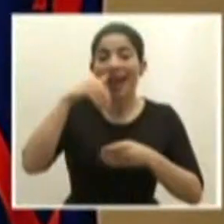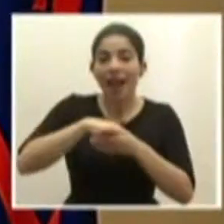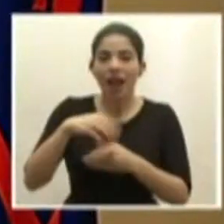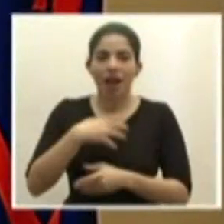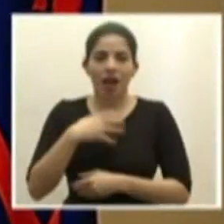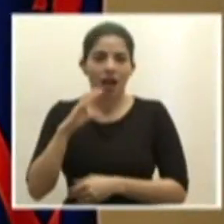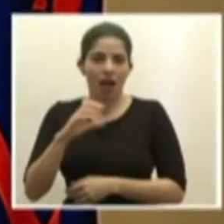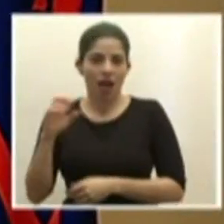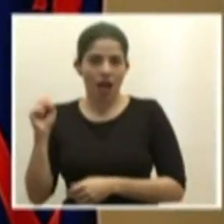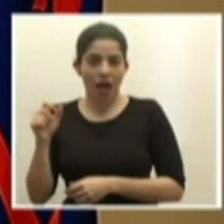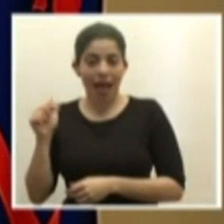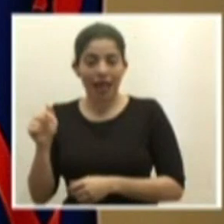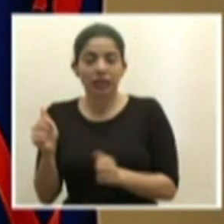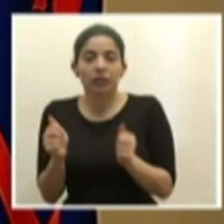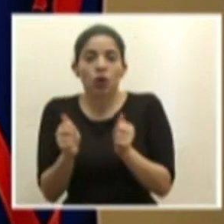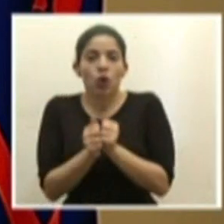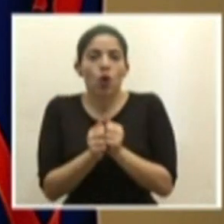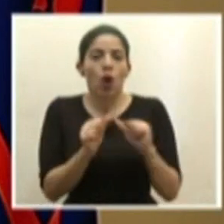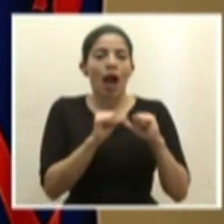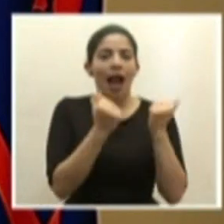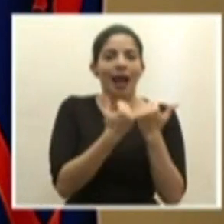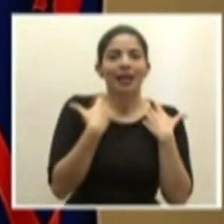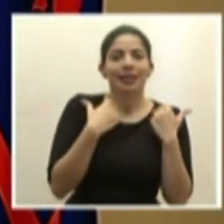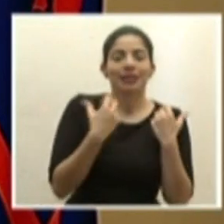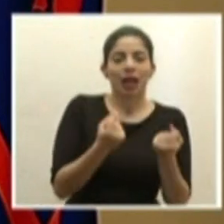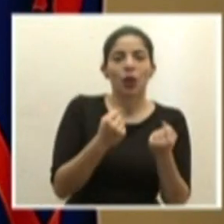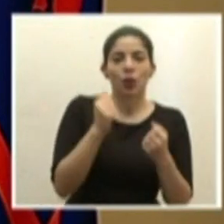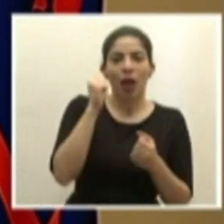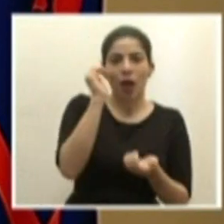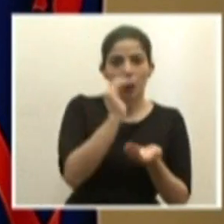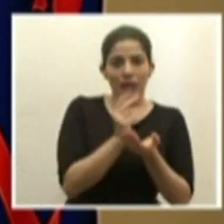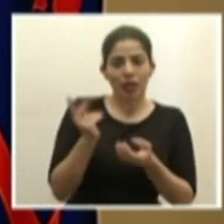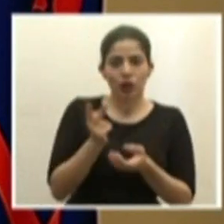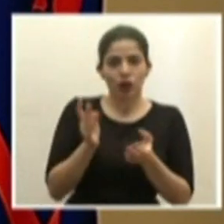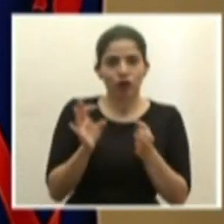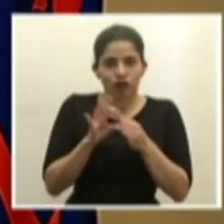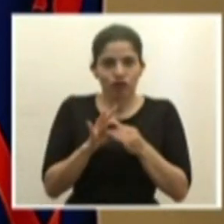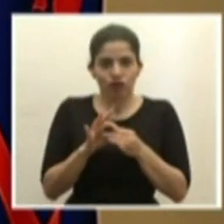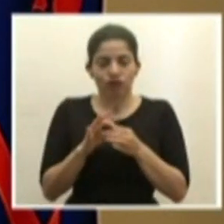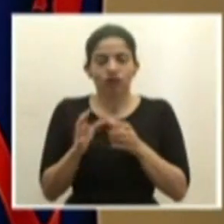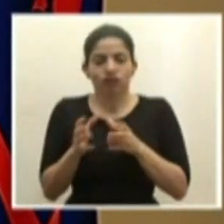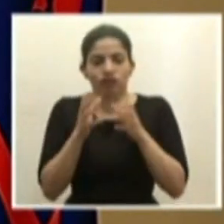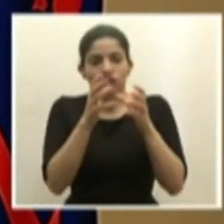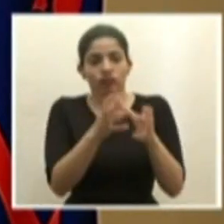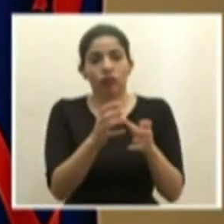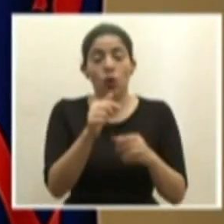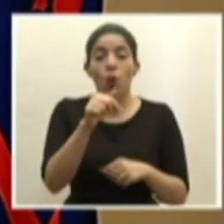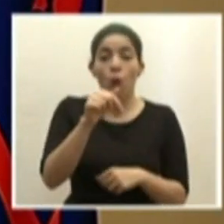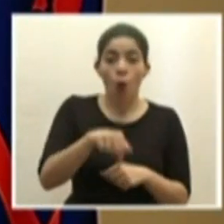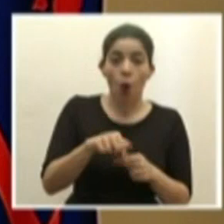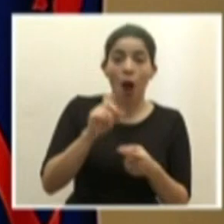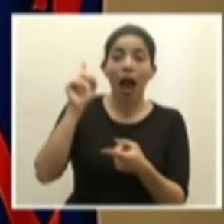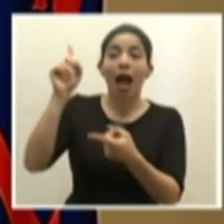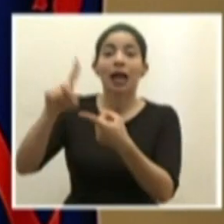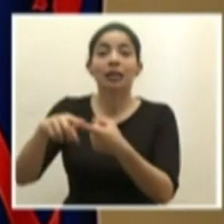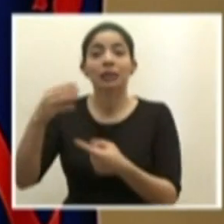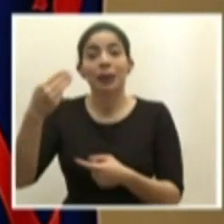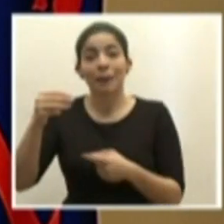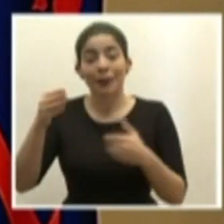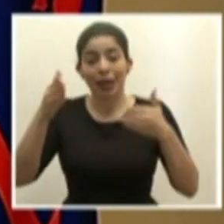en conjunto con el área de salud de Alajuelita. Entre hoy y el miércoles